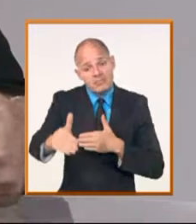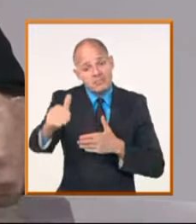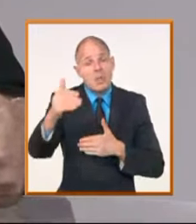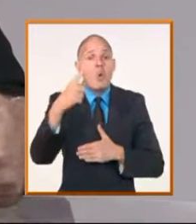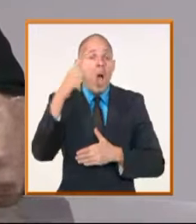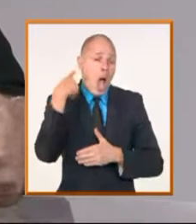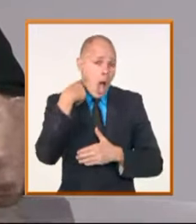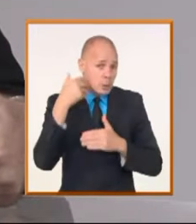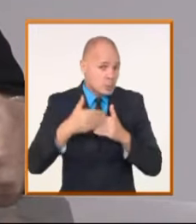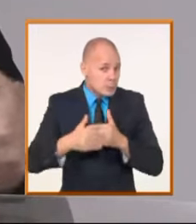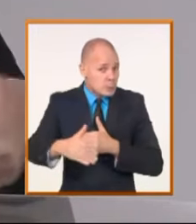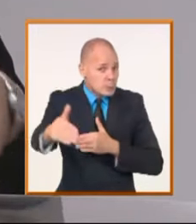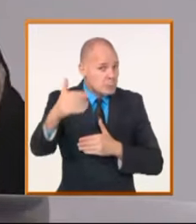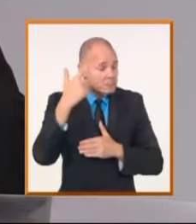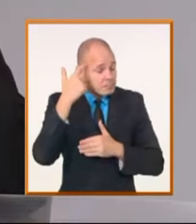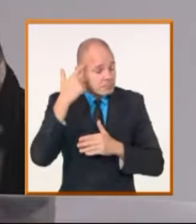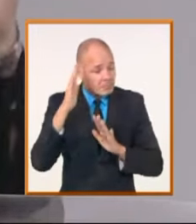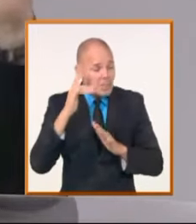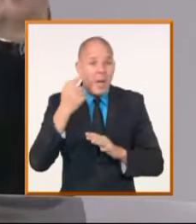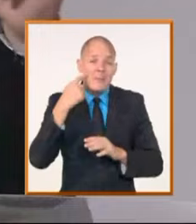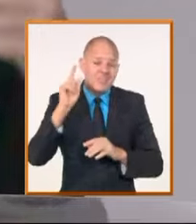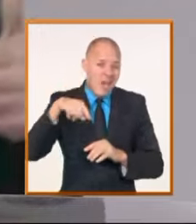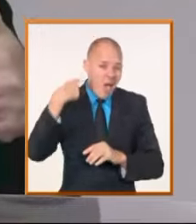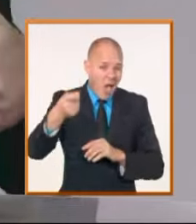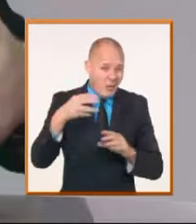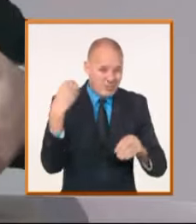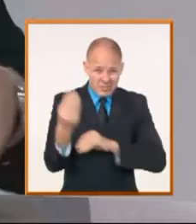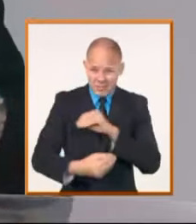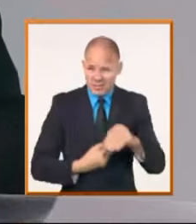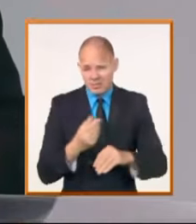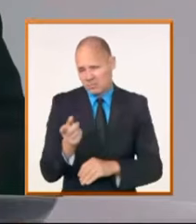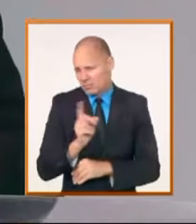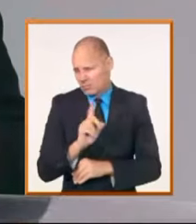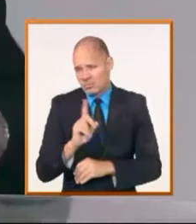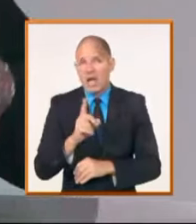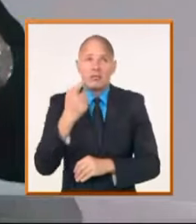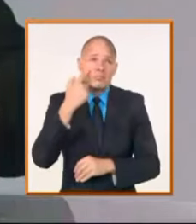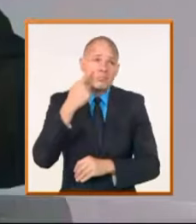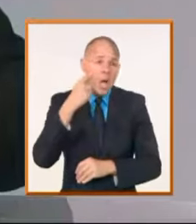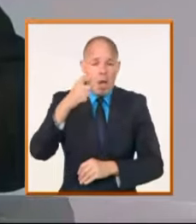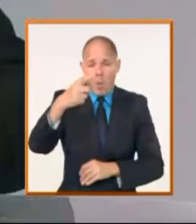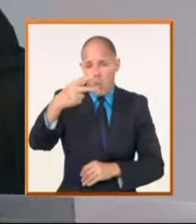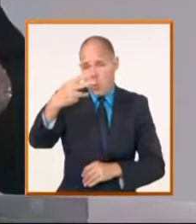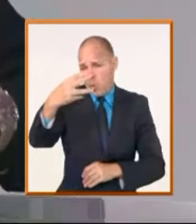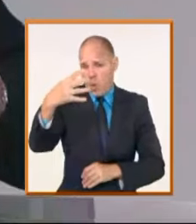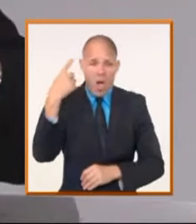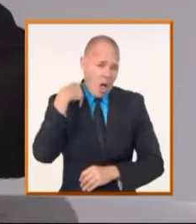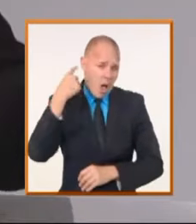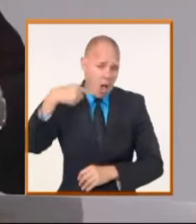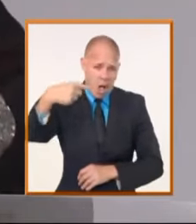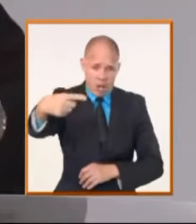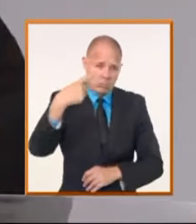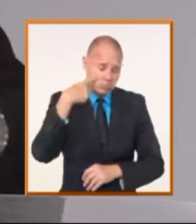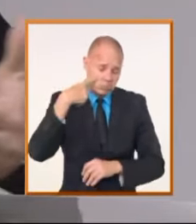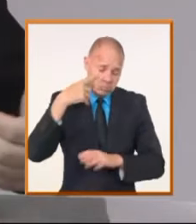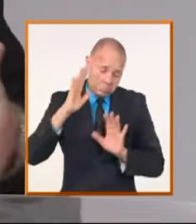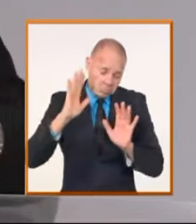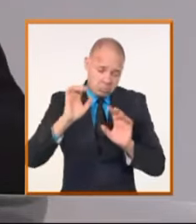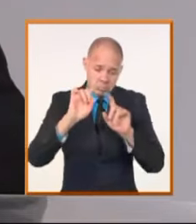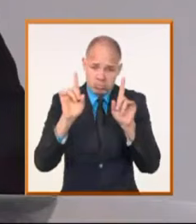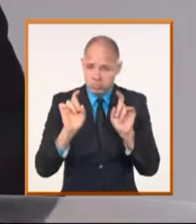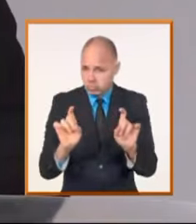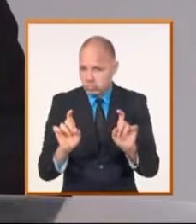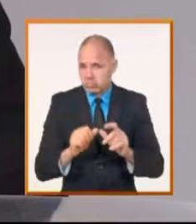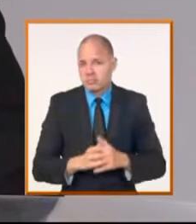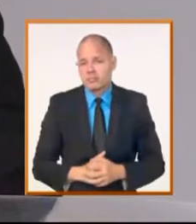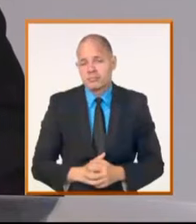próximos años. Claro. Eso difícilmente de aquí al año que viene cambie la racionalidad con la cual se mira al proceso político y la conformación de la política hacia Cuba